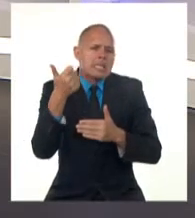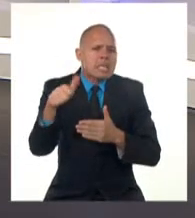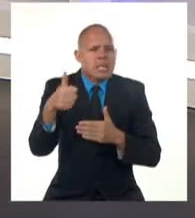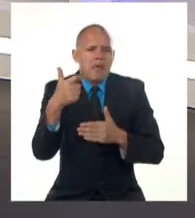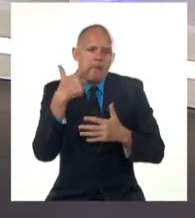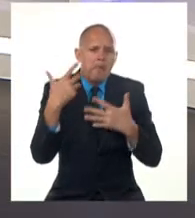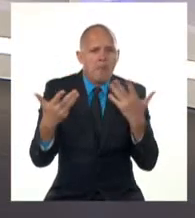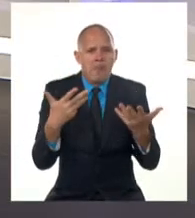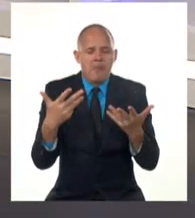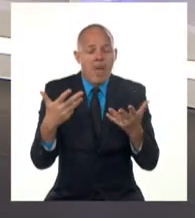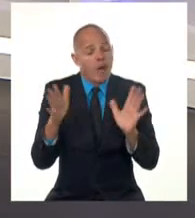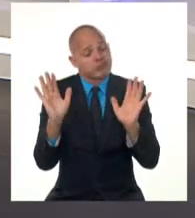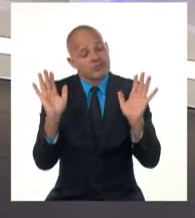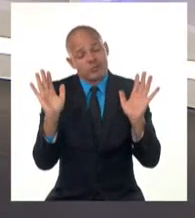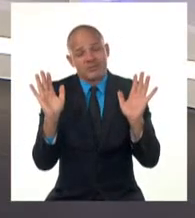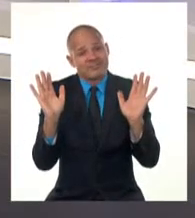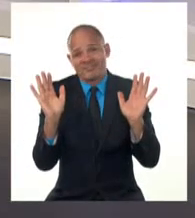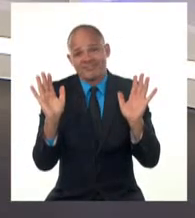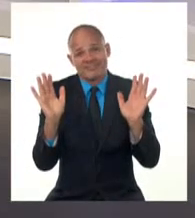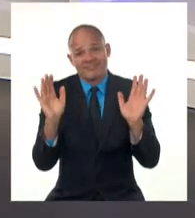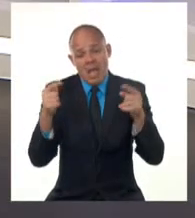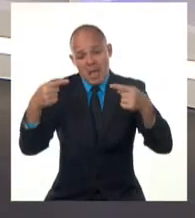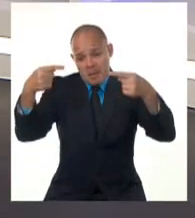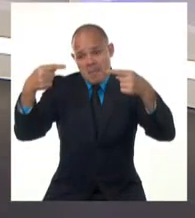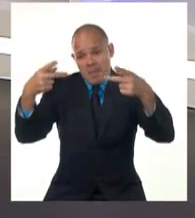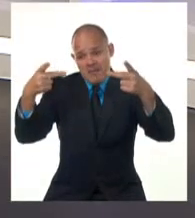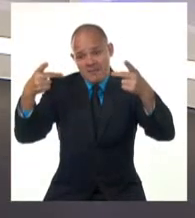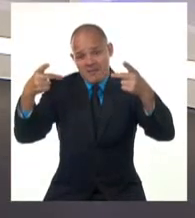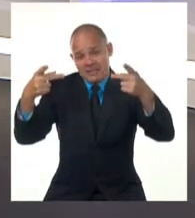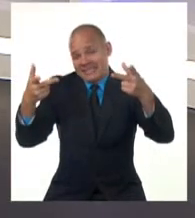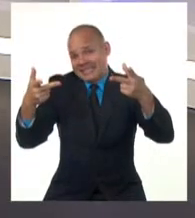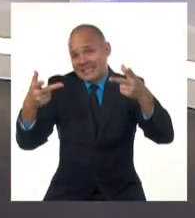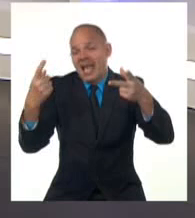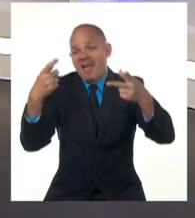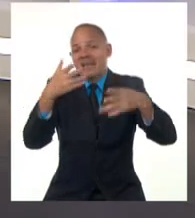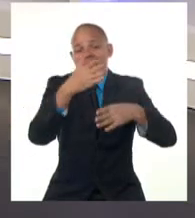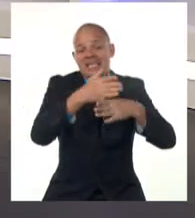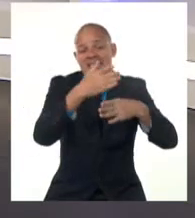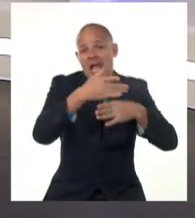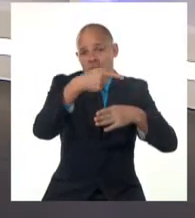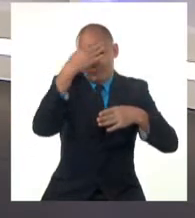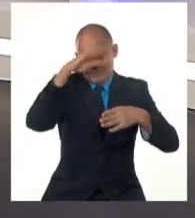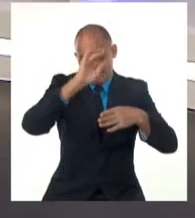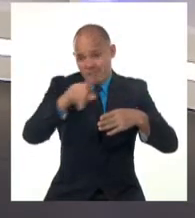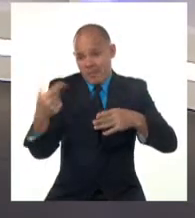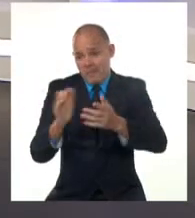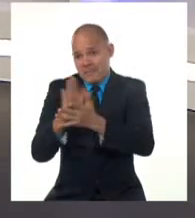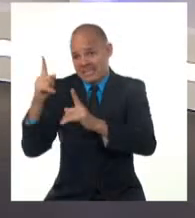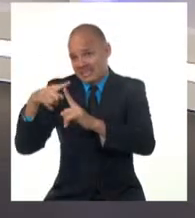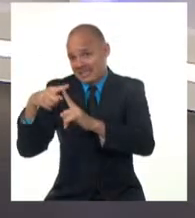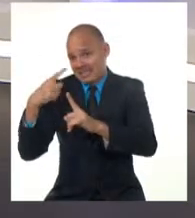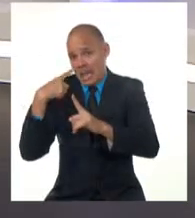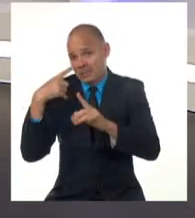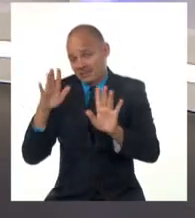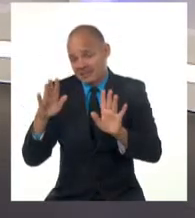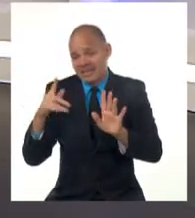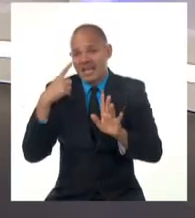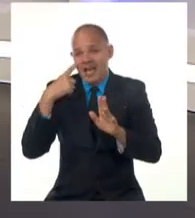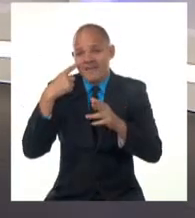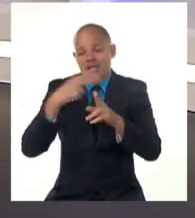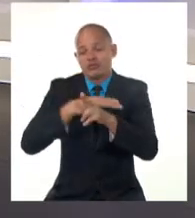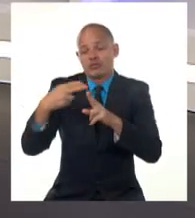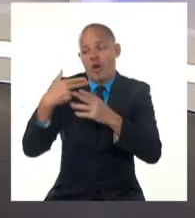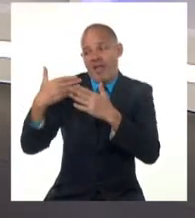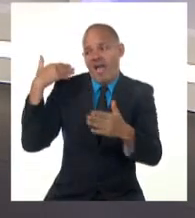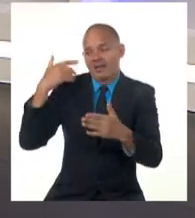la tiene más difícil los que no han ganado todavía. Correcto. Tanto Santiago como Matanzas. Y las estadísticas históricas indican que cuando